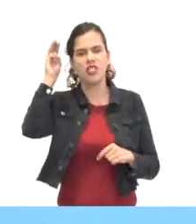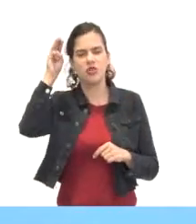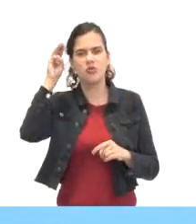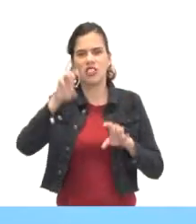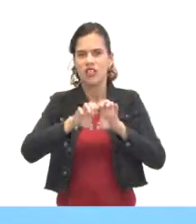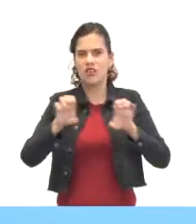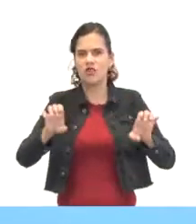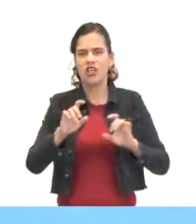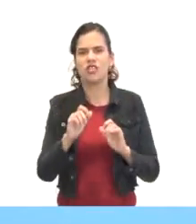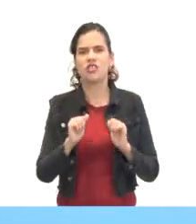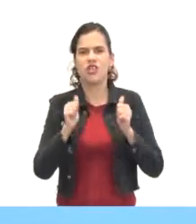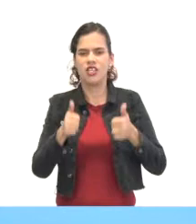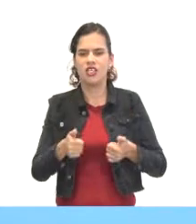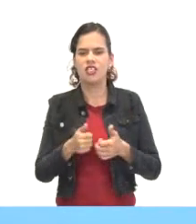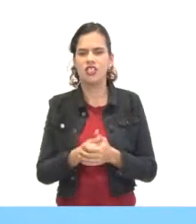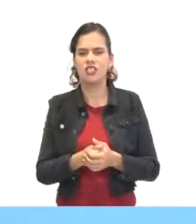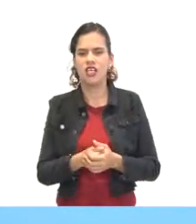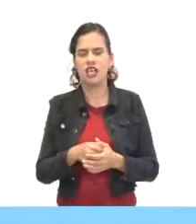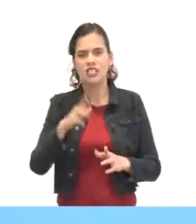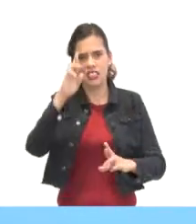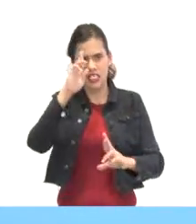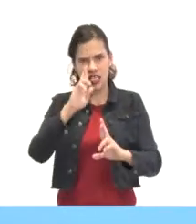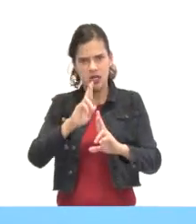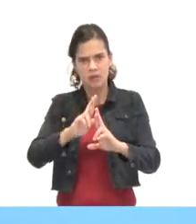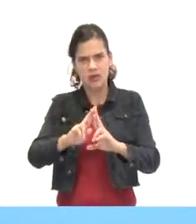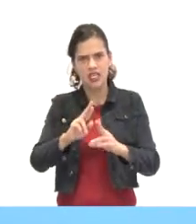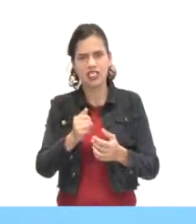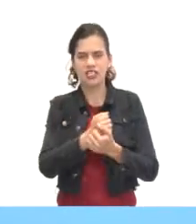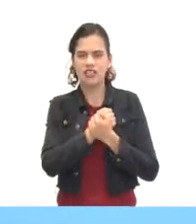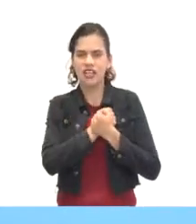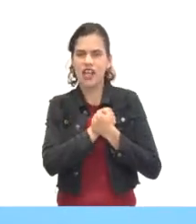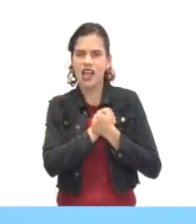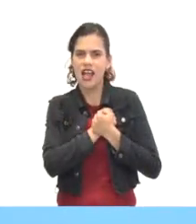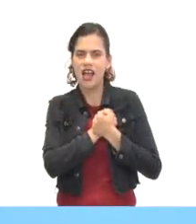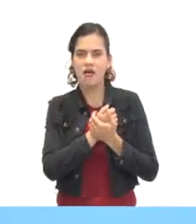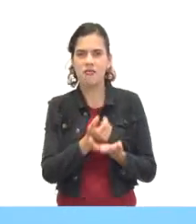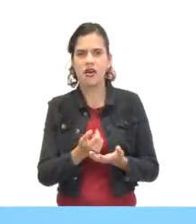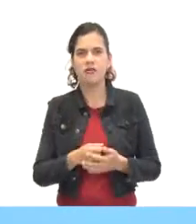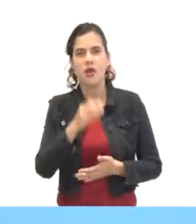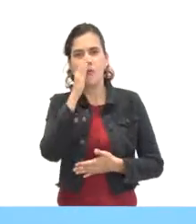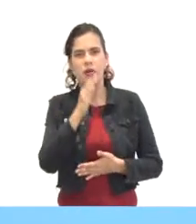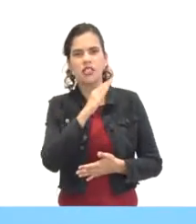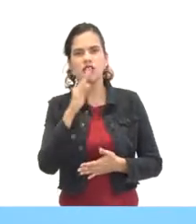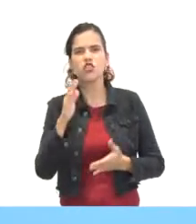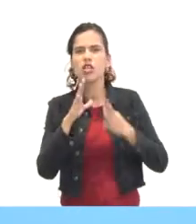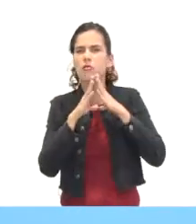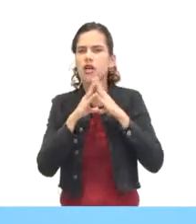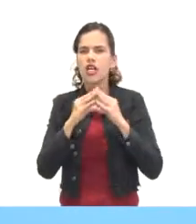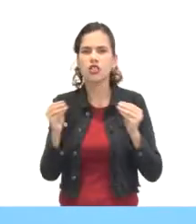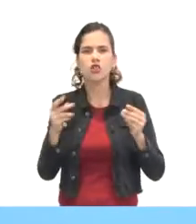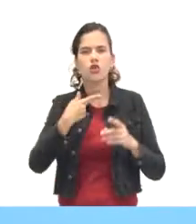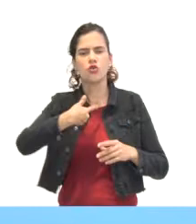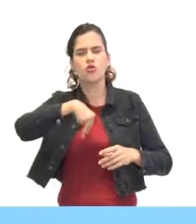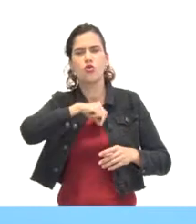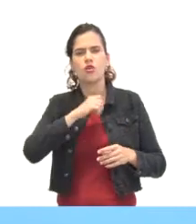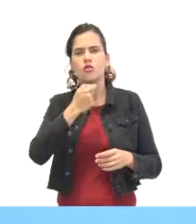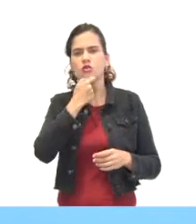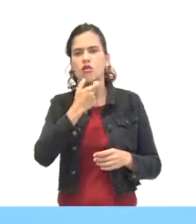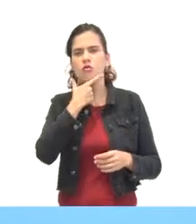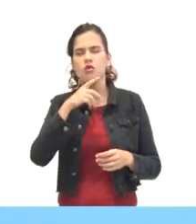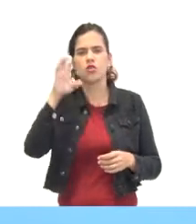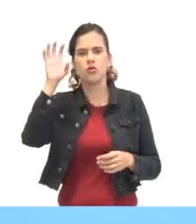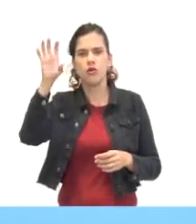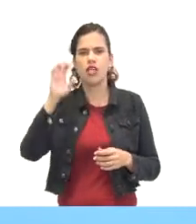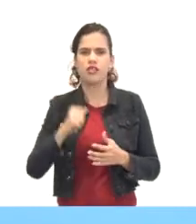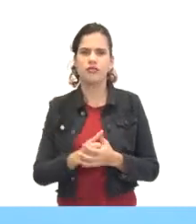de educación inicial. Se les respeta, se les ama, y pidiendo bendiciones para todo nuestro hermoso país, tierra de